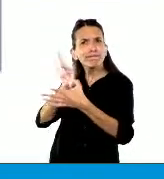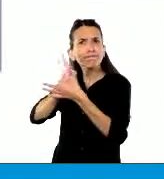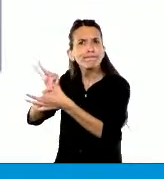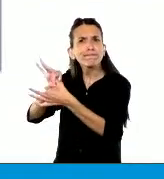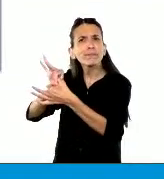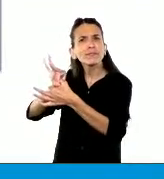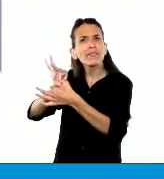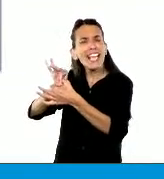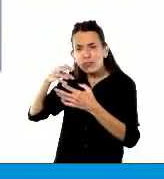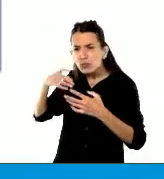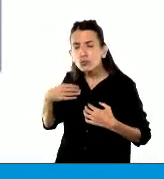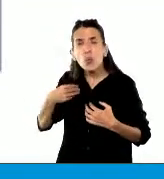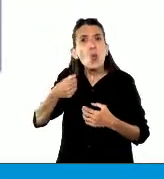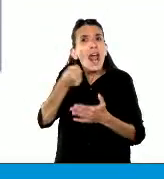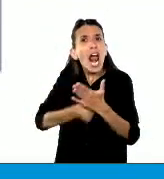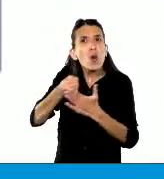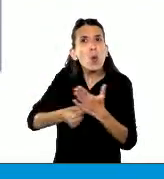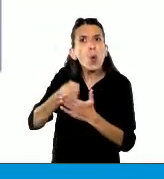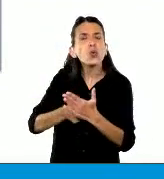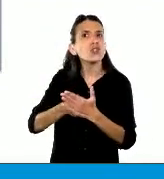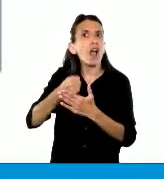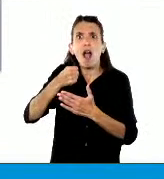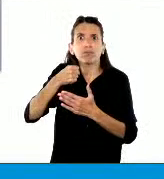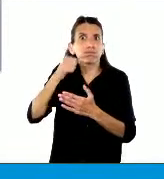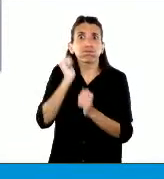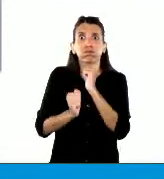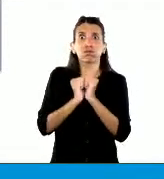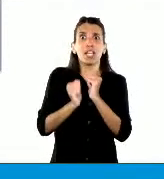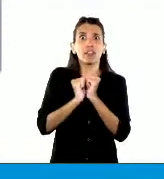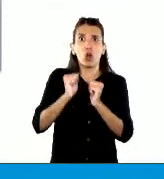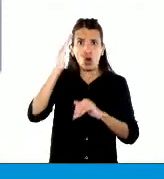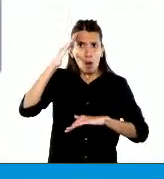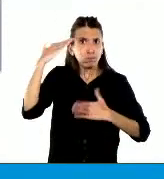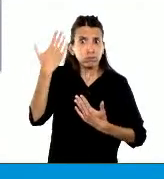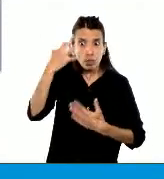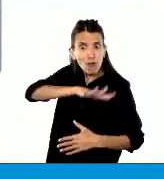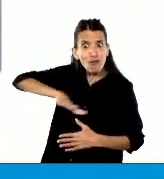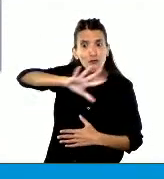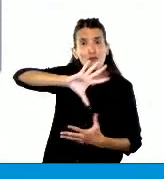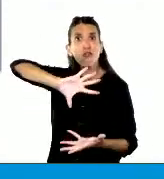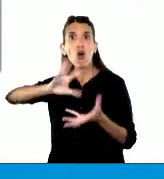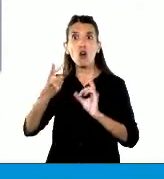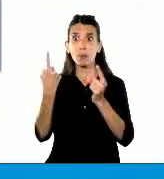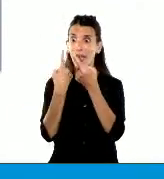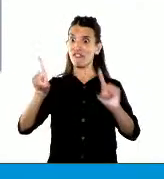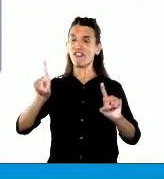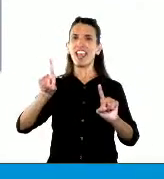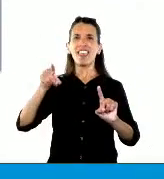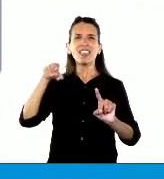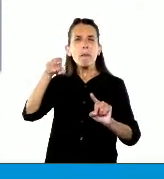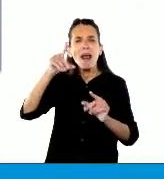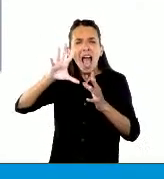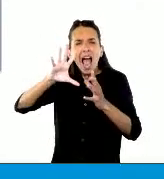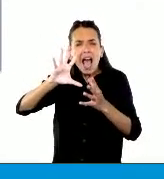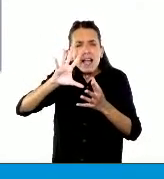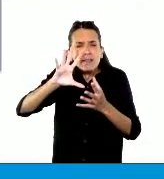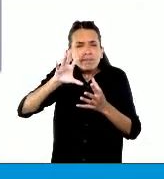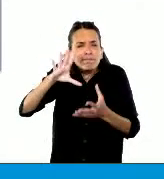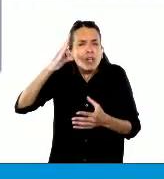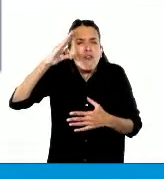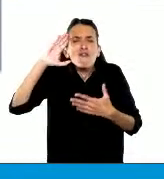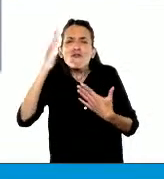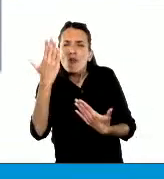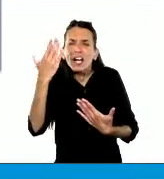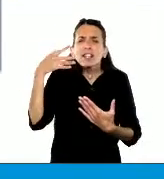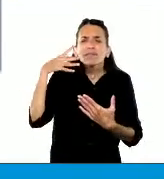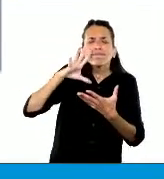causa histórica que nuestro pueblo tomó como forma para recordar tanta muerte,